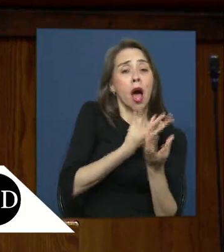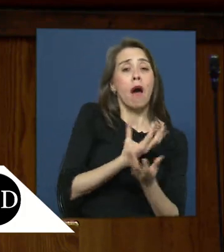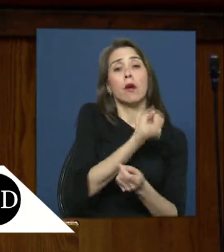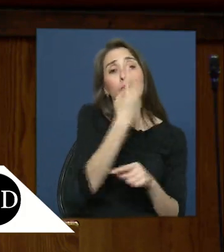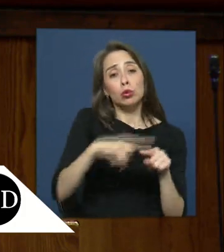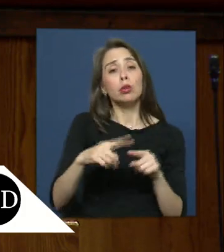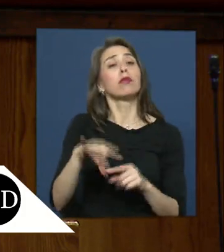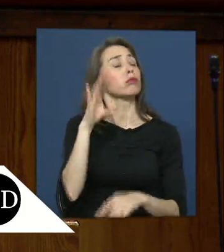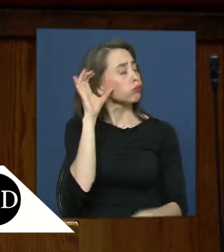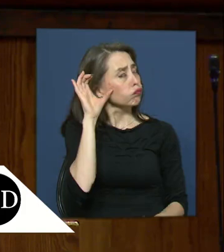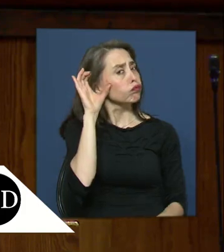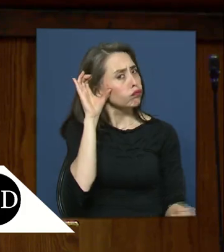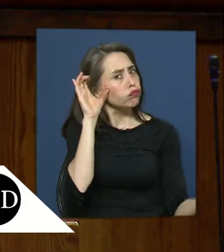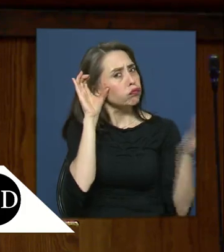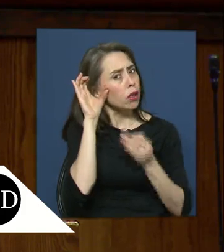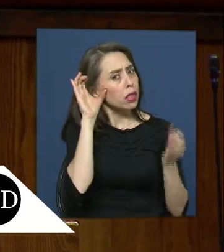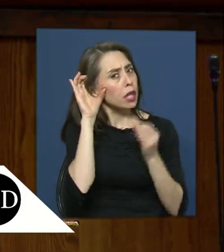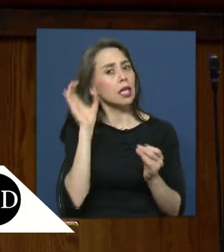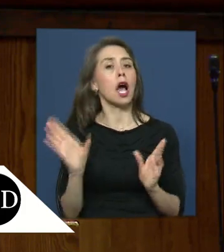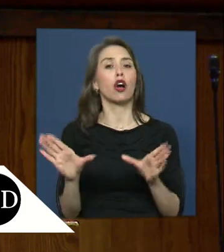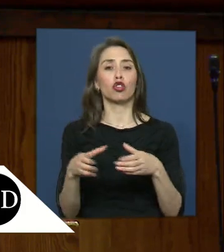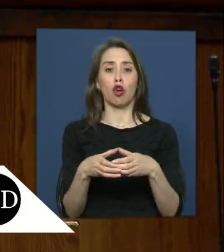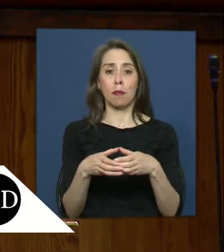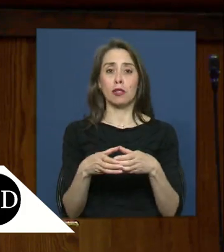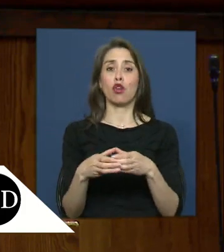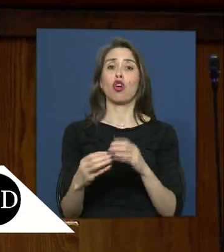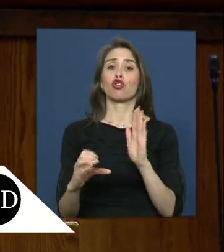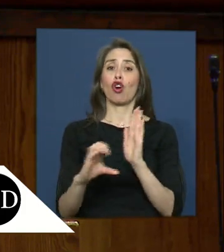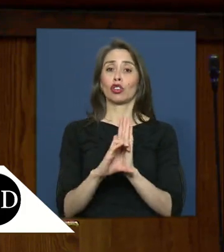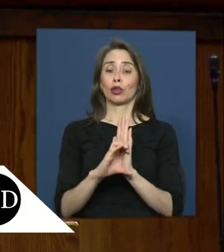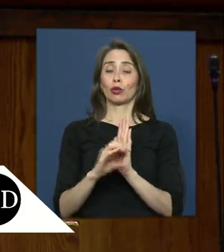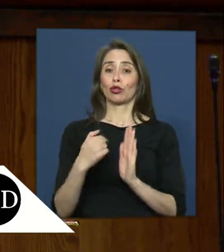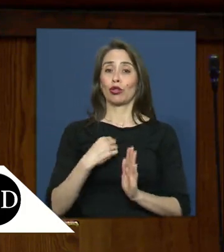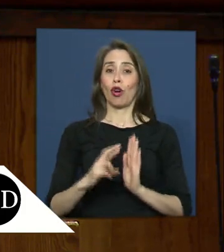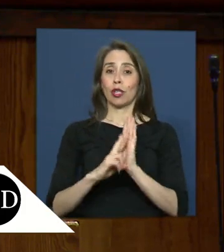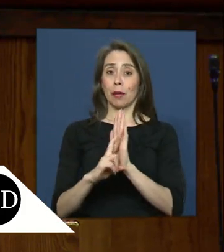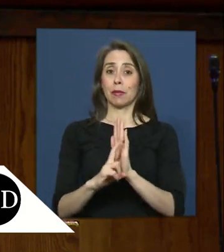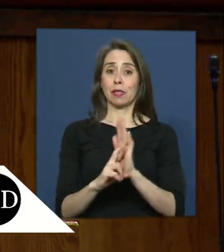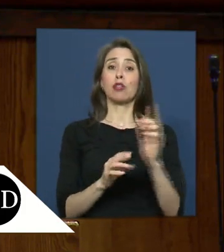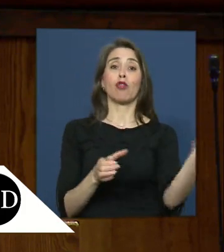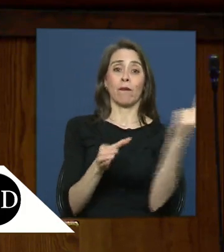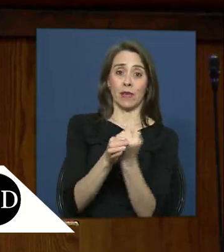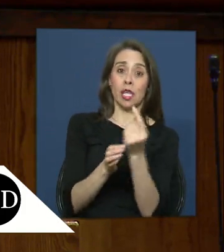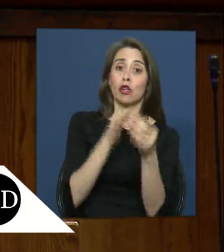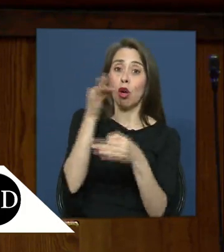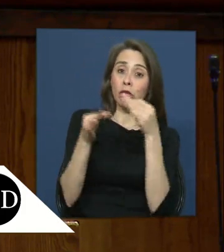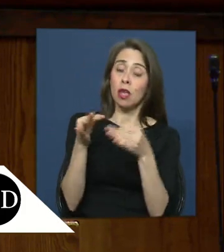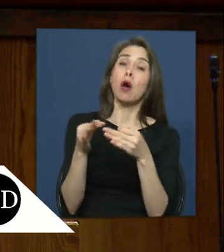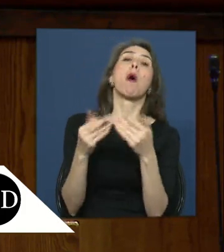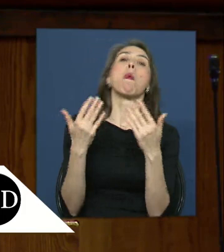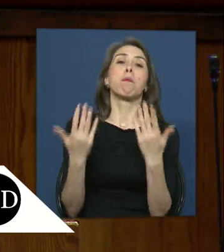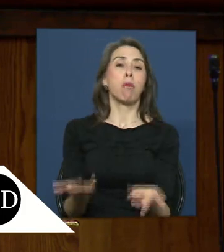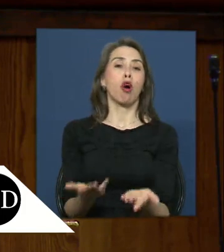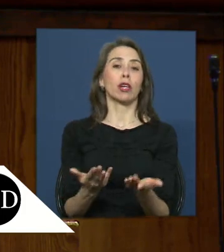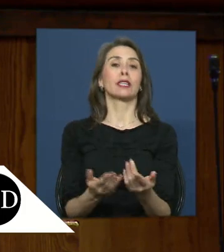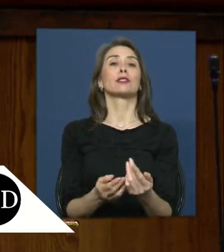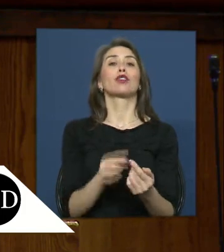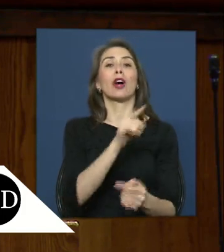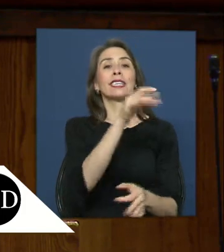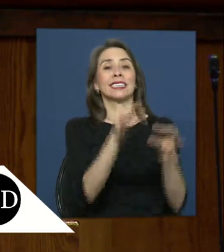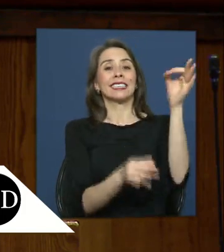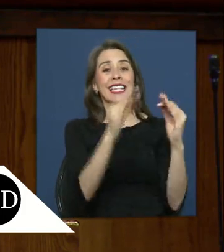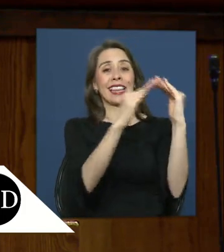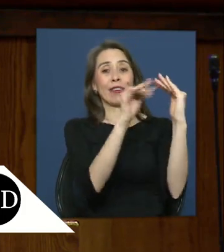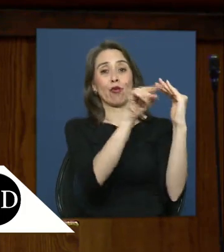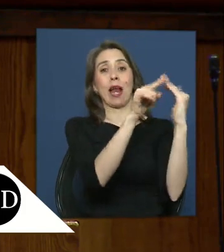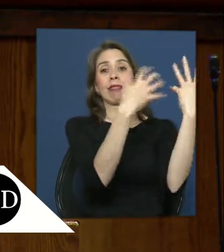muchas ocasiones por la Comisión de Constitución que represento, los que dan origen al traslado de competencias que se